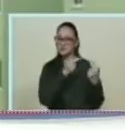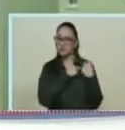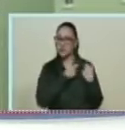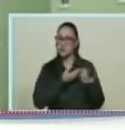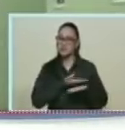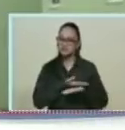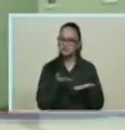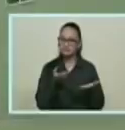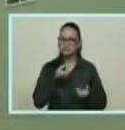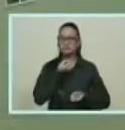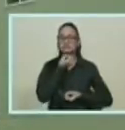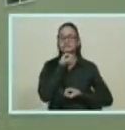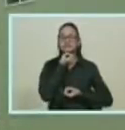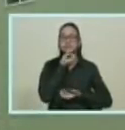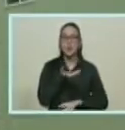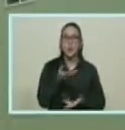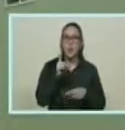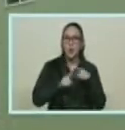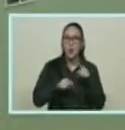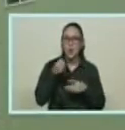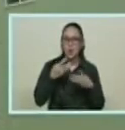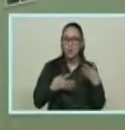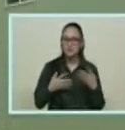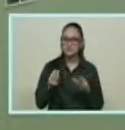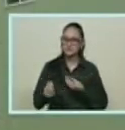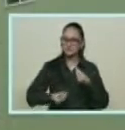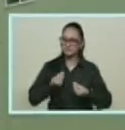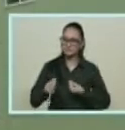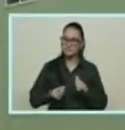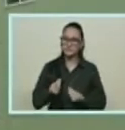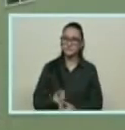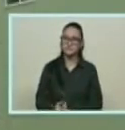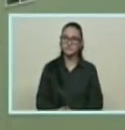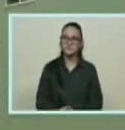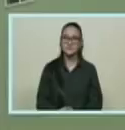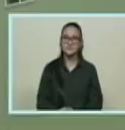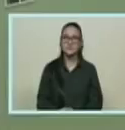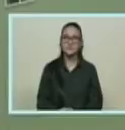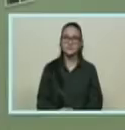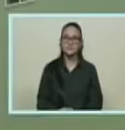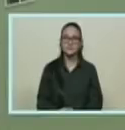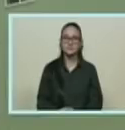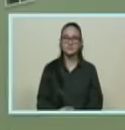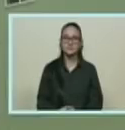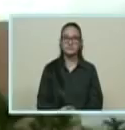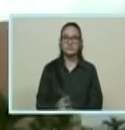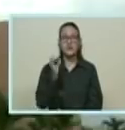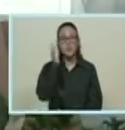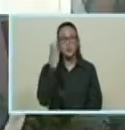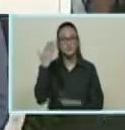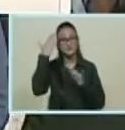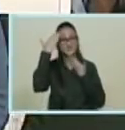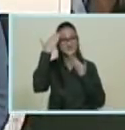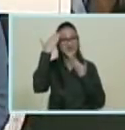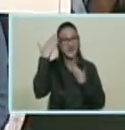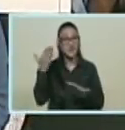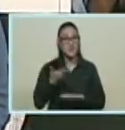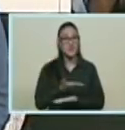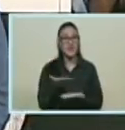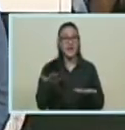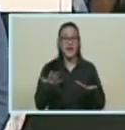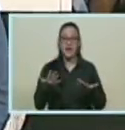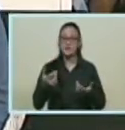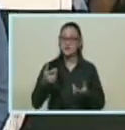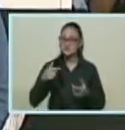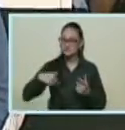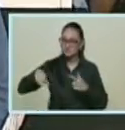le reporte y le informe las cosas que estamos haciendo. Bueno, saludarle, presidente, desde acá, desde la tierra de